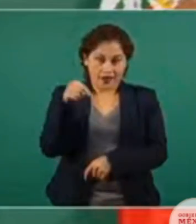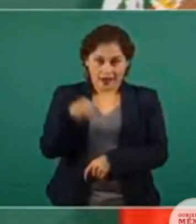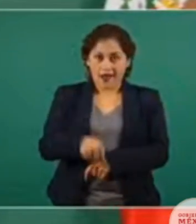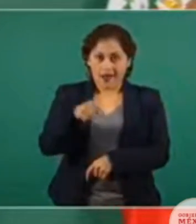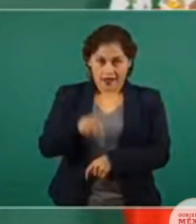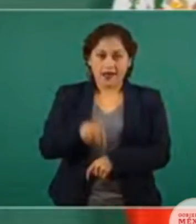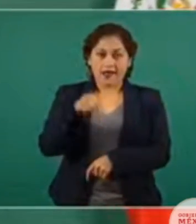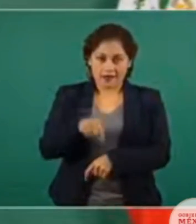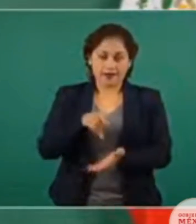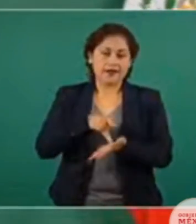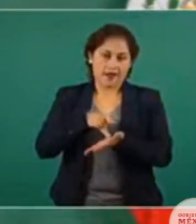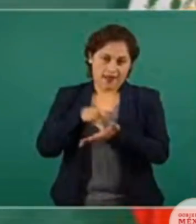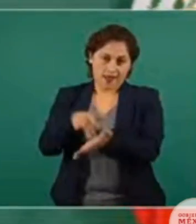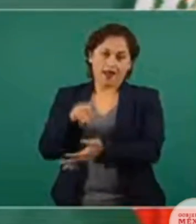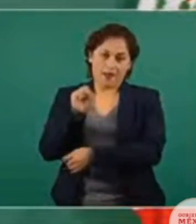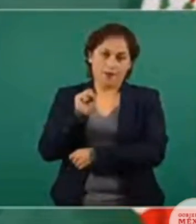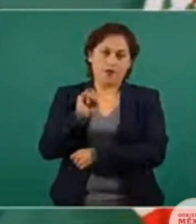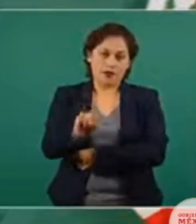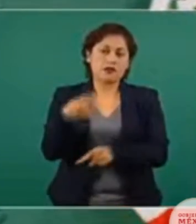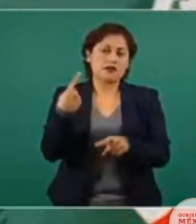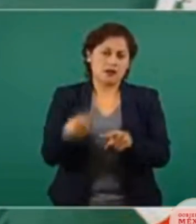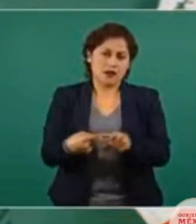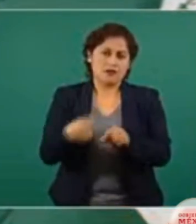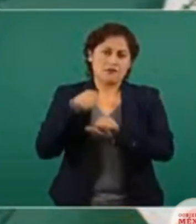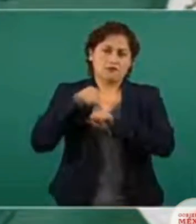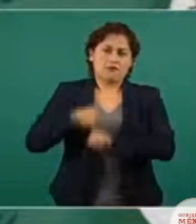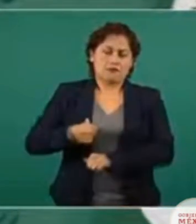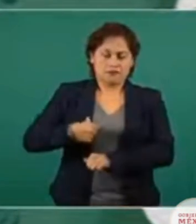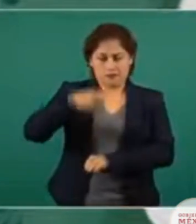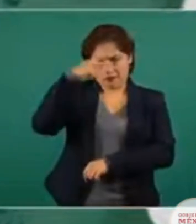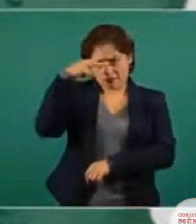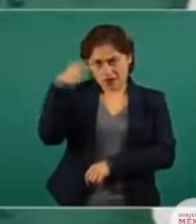de las autoridades mexicanas.